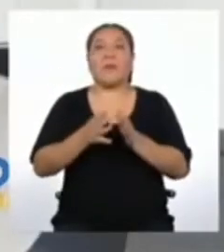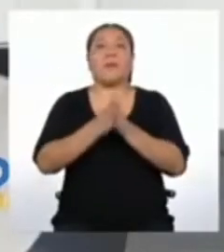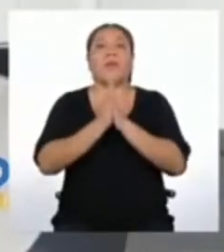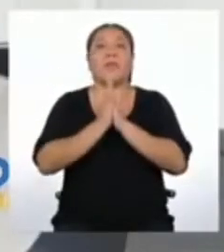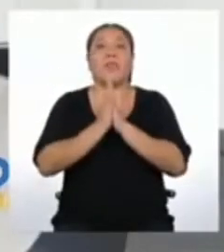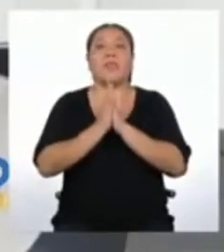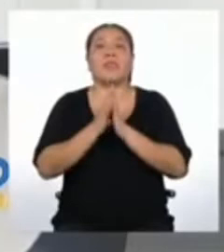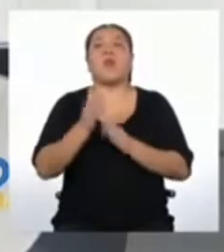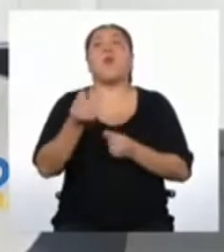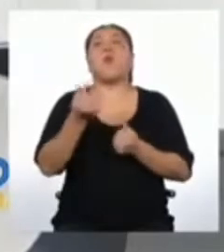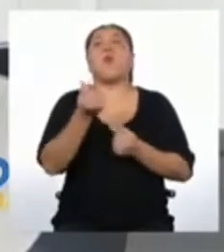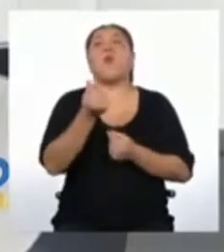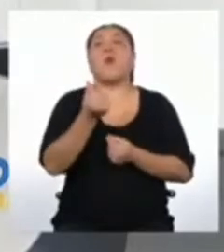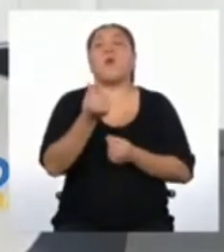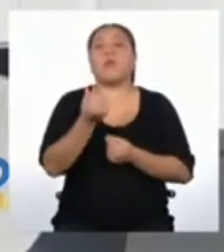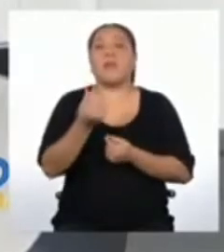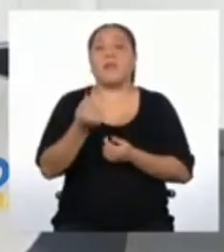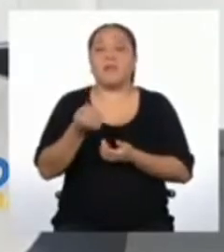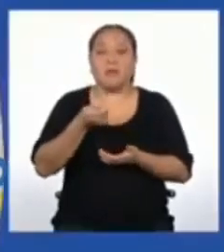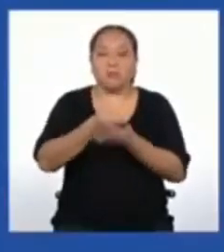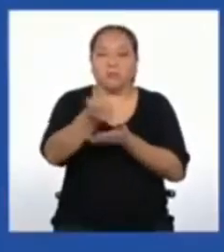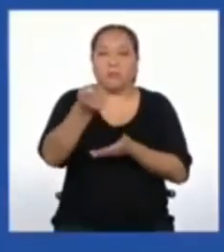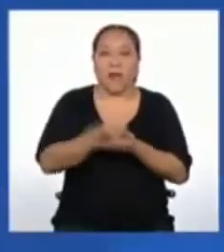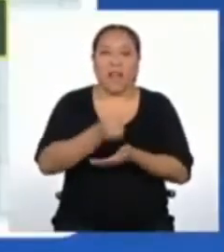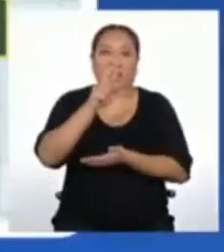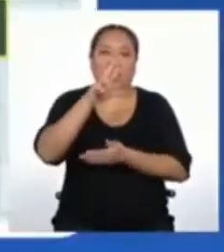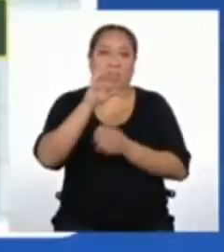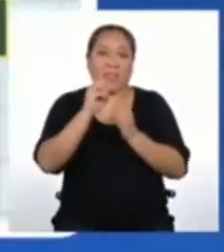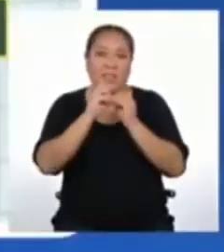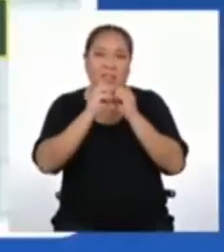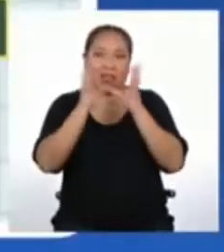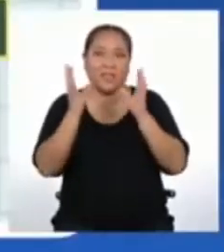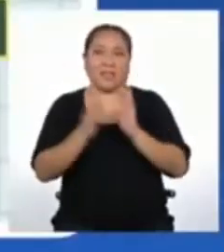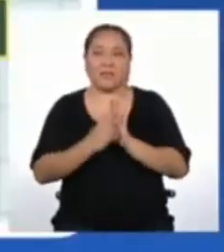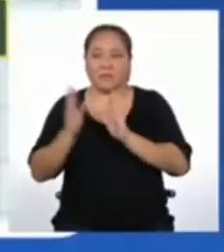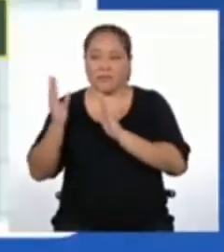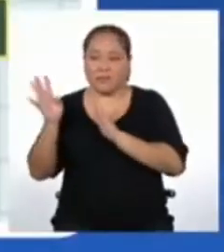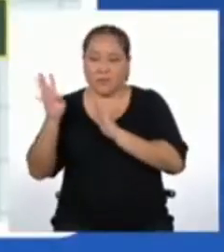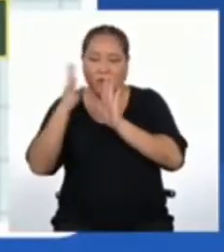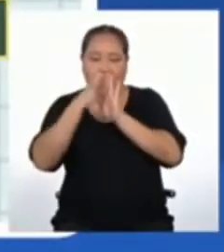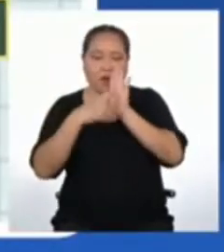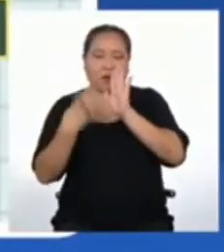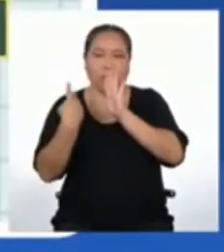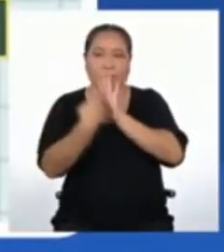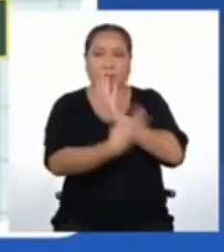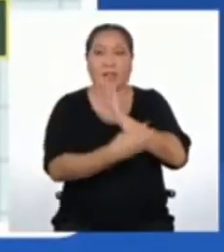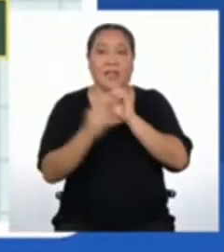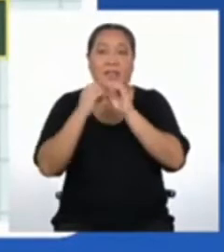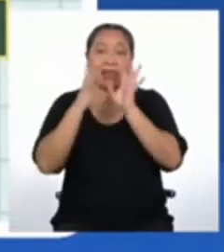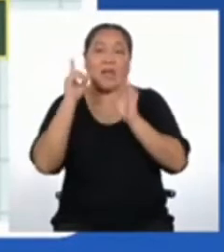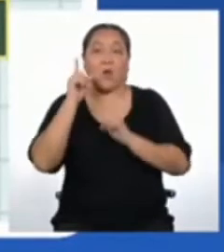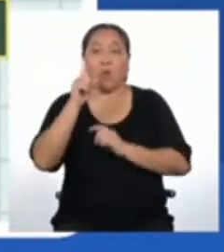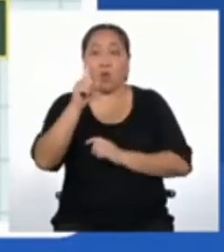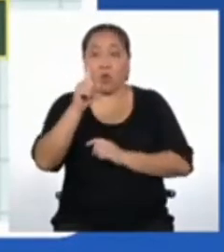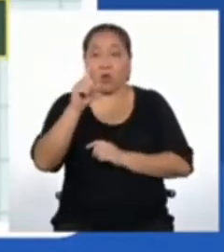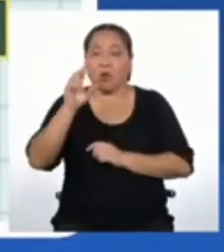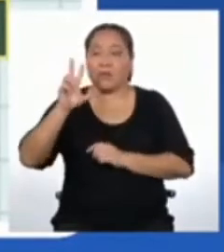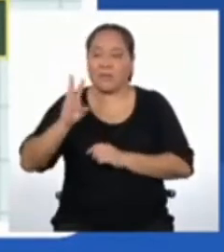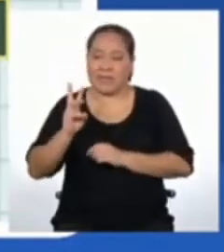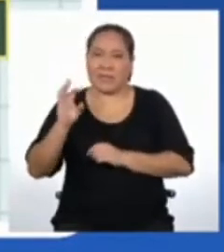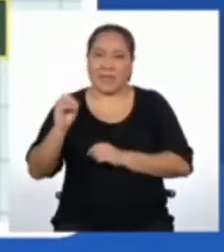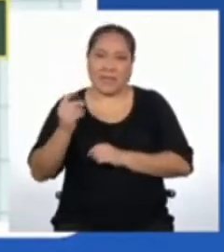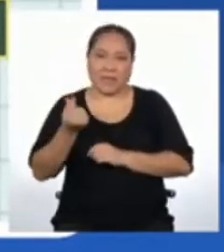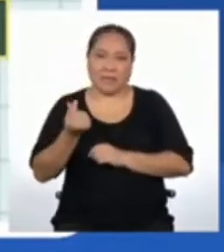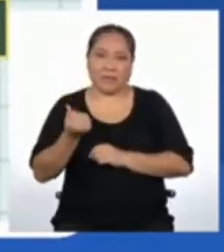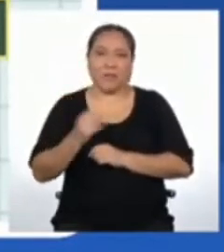días, ordenemos en la tabla cuánto se gasta cada día. En nuestra tabla observamos que el día 1 la tía Faustina gasta 60 soles.